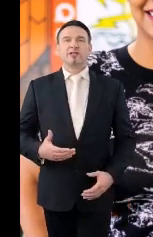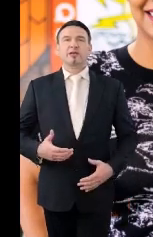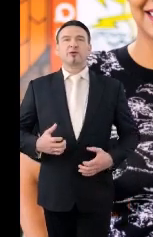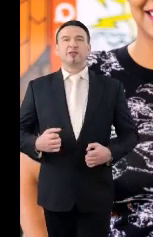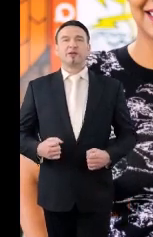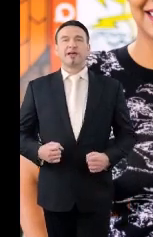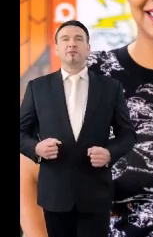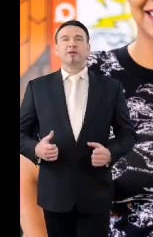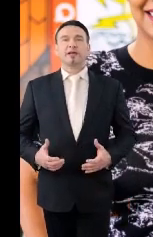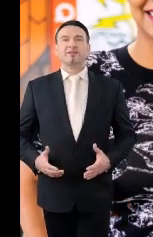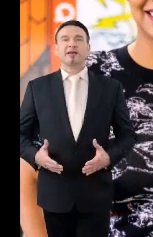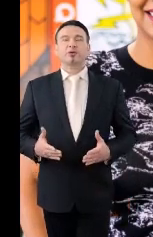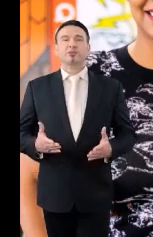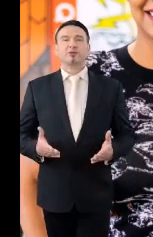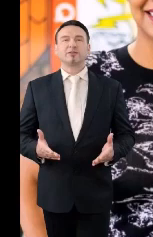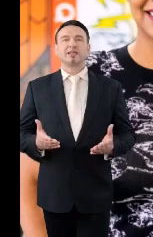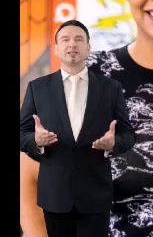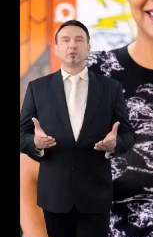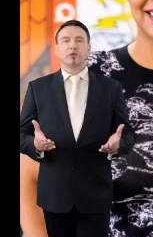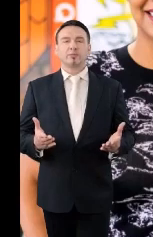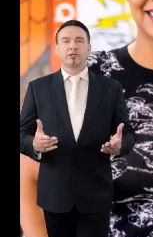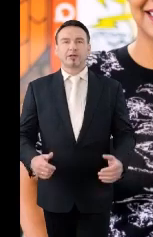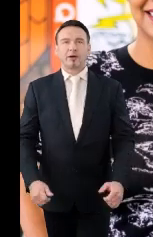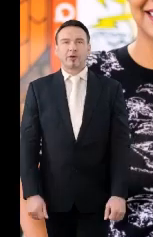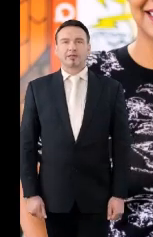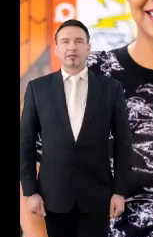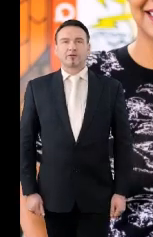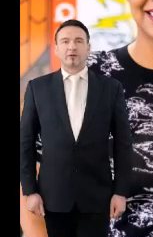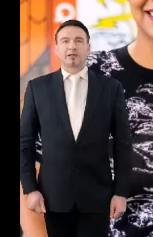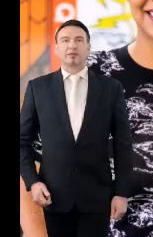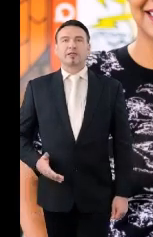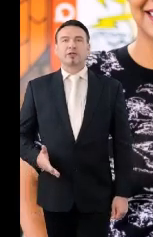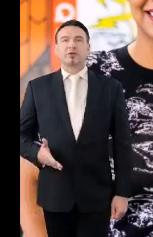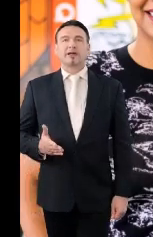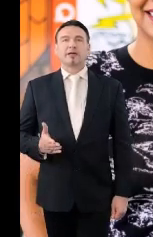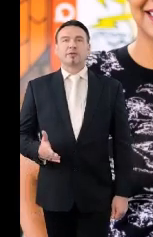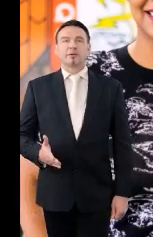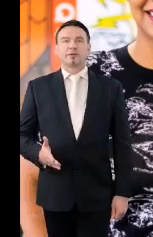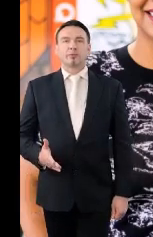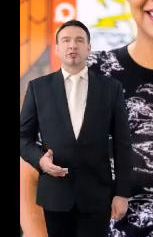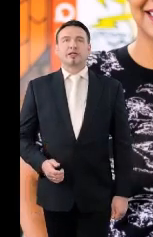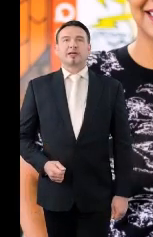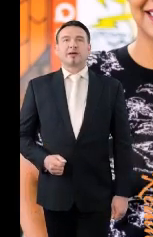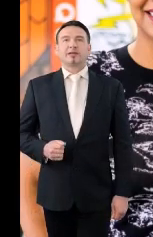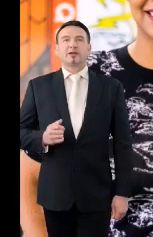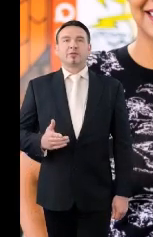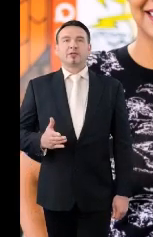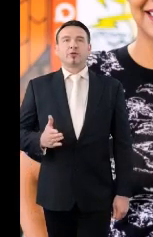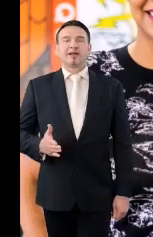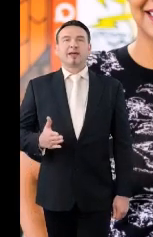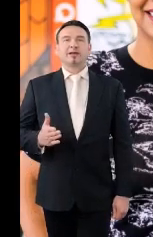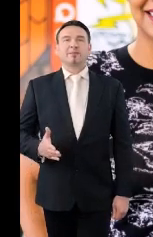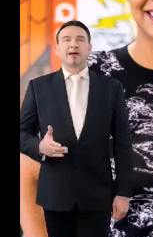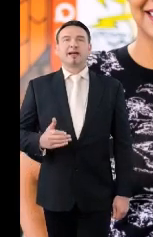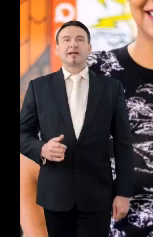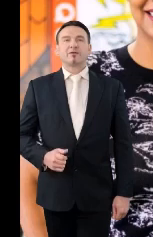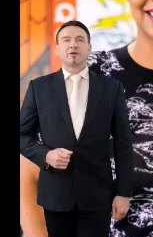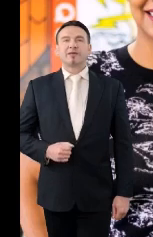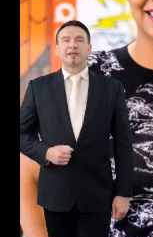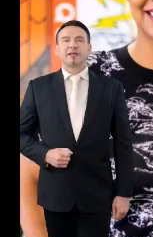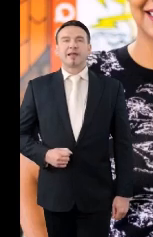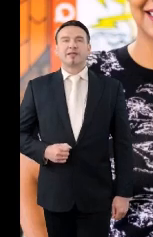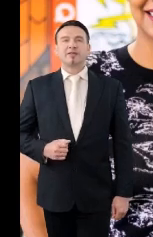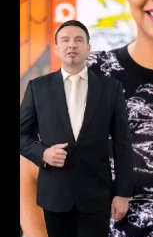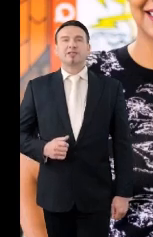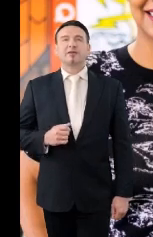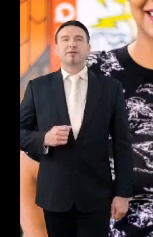junio. Esta continuidad fortalece la construcción del segundo piso de la Cuarta Transformación en Tijuana. Montserrat Caballero, Tijuana, Baja